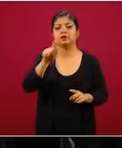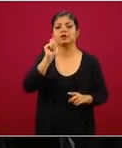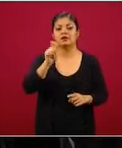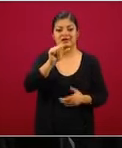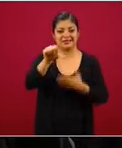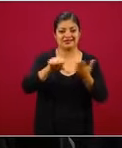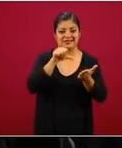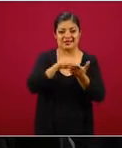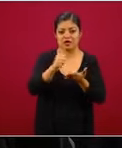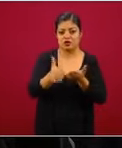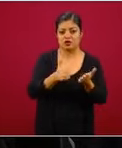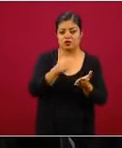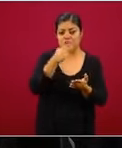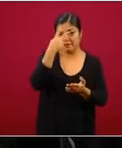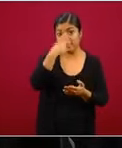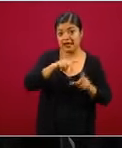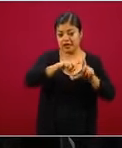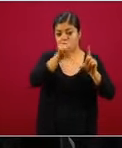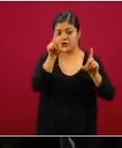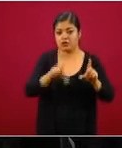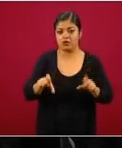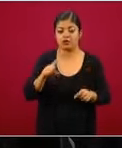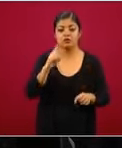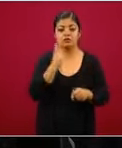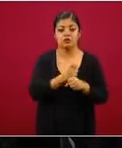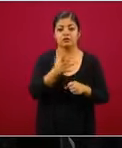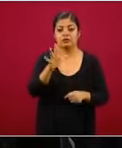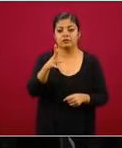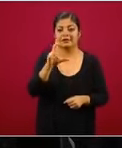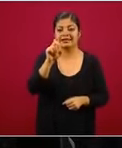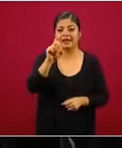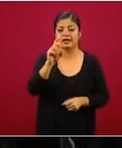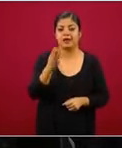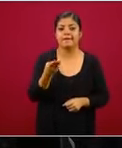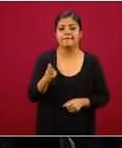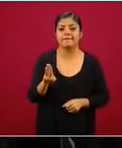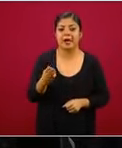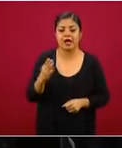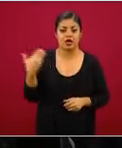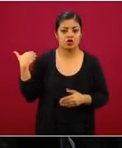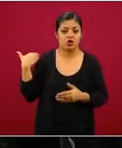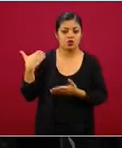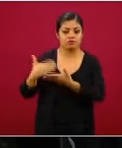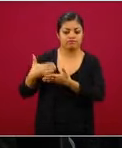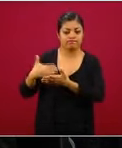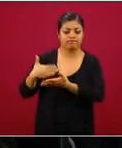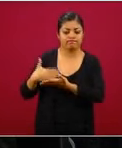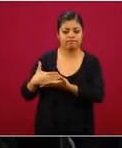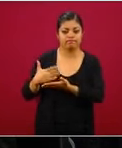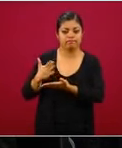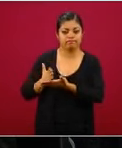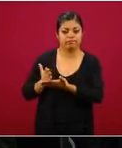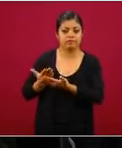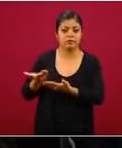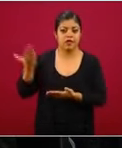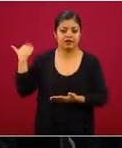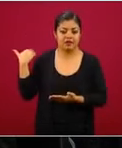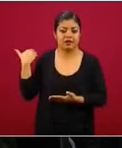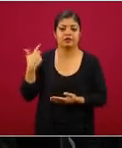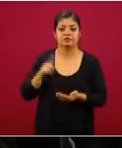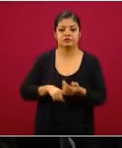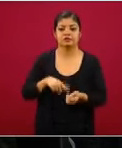Valle de México y el corte de información más reciente es al 30 de mayo y son lo que se representa en